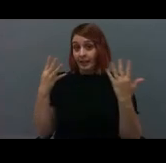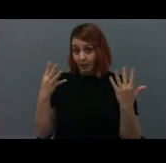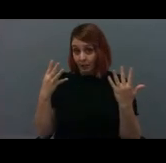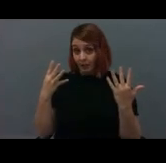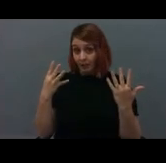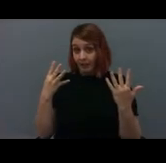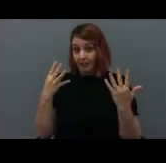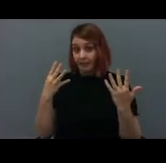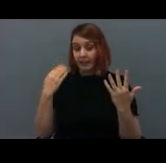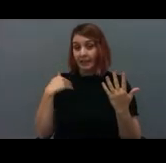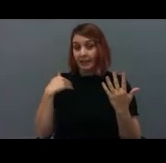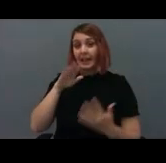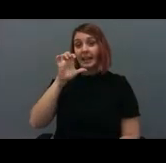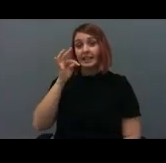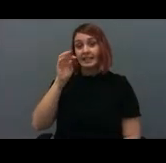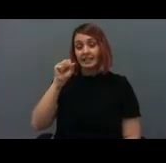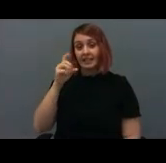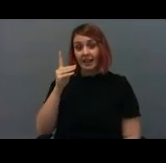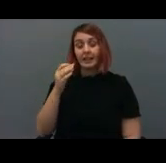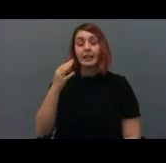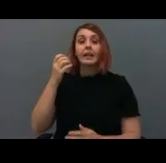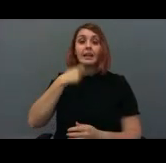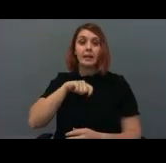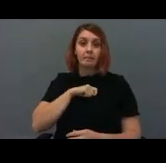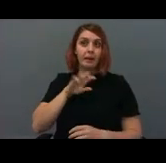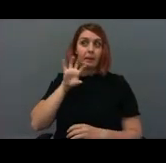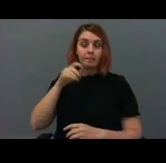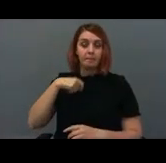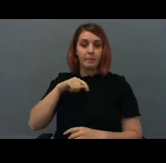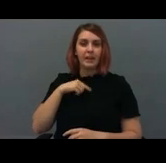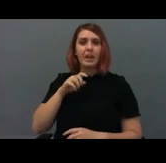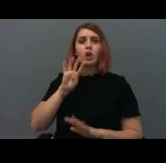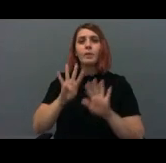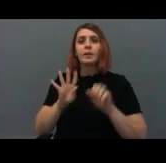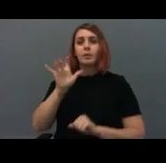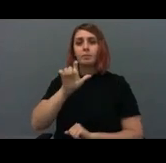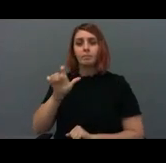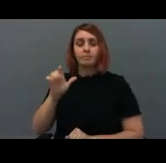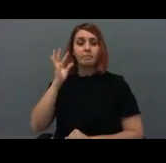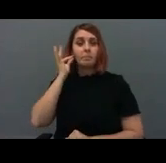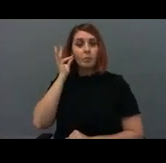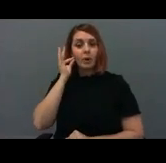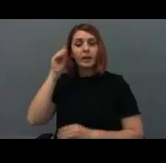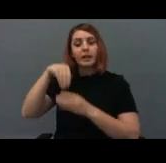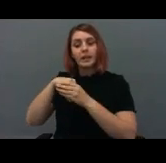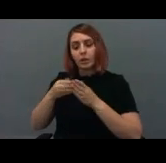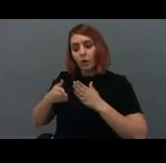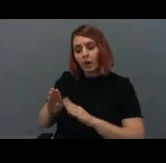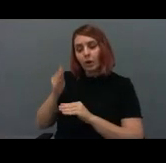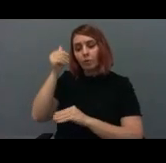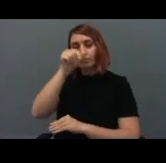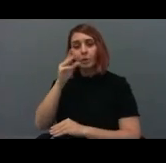2019, según Eurostat, en España, en nuestro país, el 95% de las mujeres se involucran en el cuidado de sus hijos y de sus